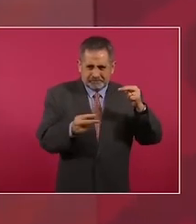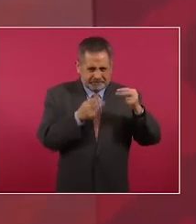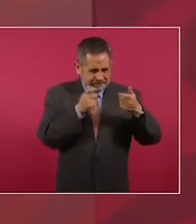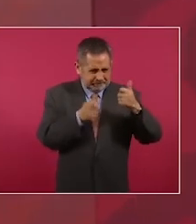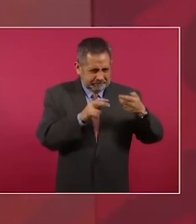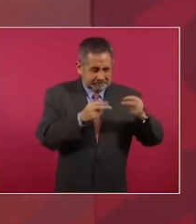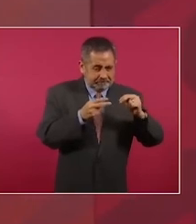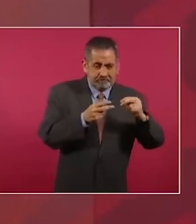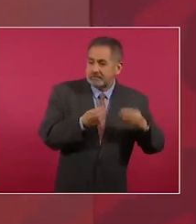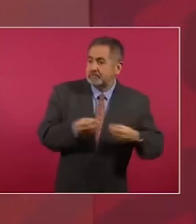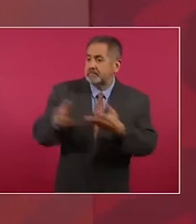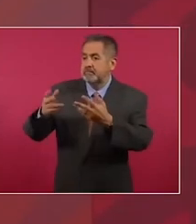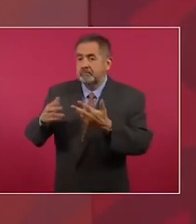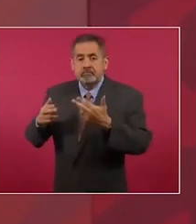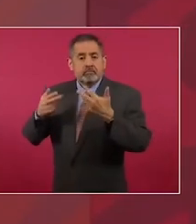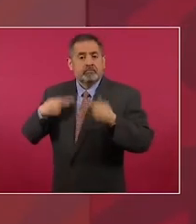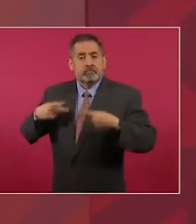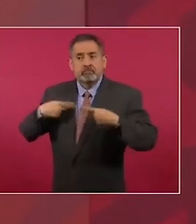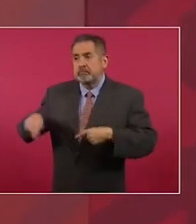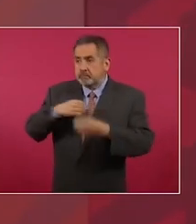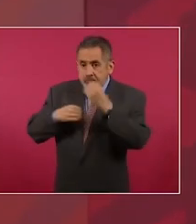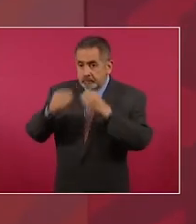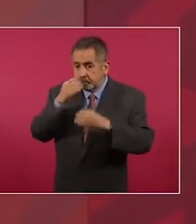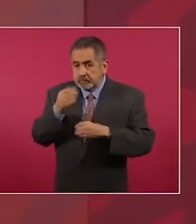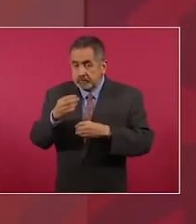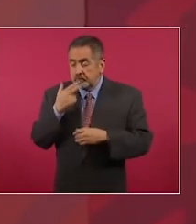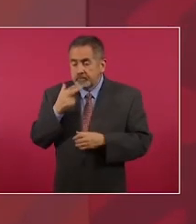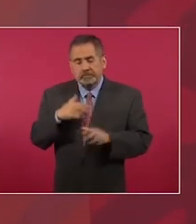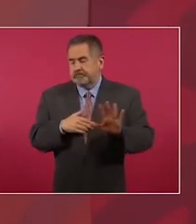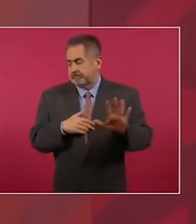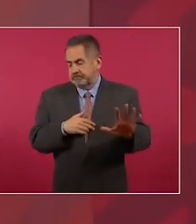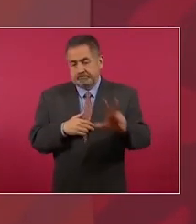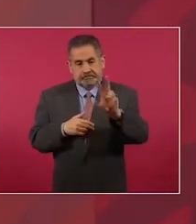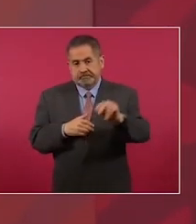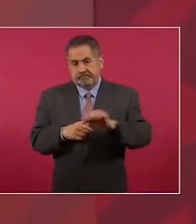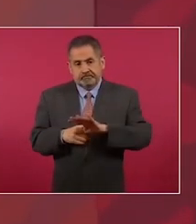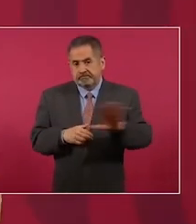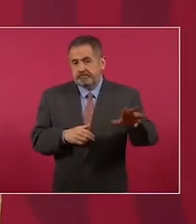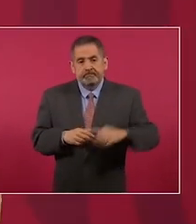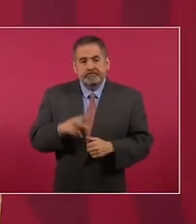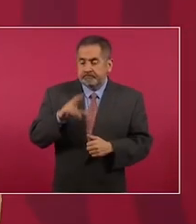para el consumo humano, y eso no.